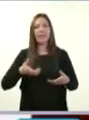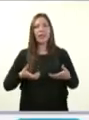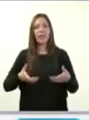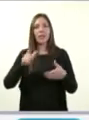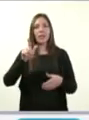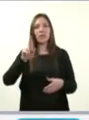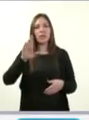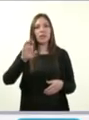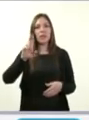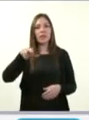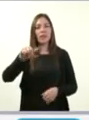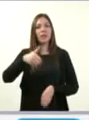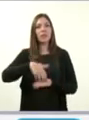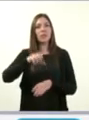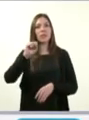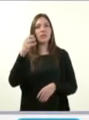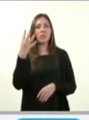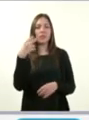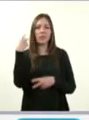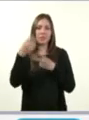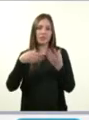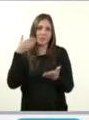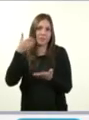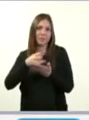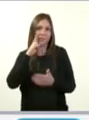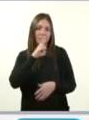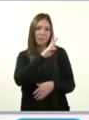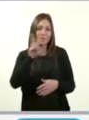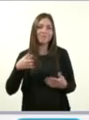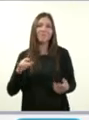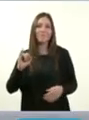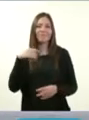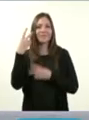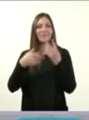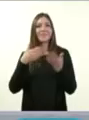64. Correcto. Perfecto, pues ahí estaremos, ¿no? Ahí estaremos.